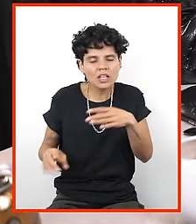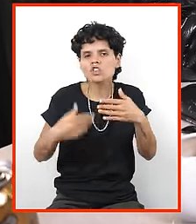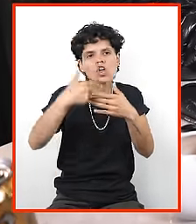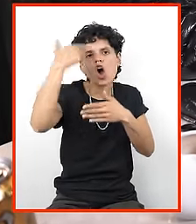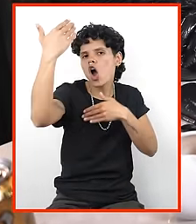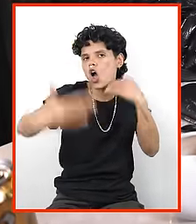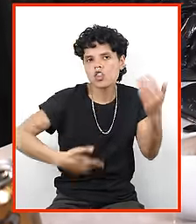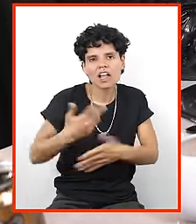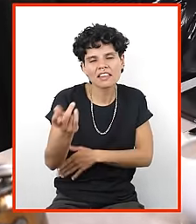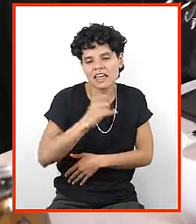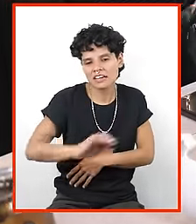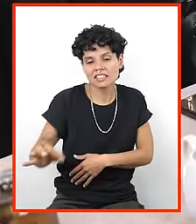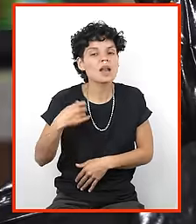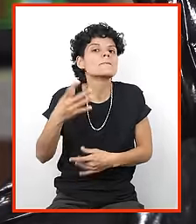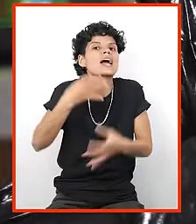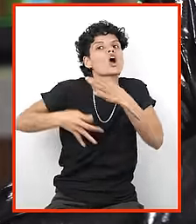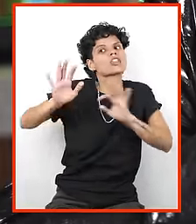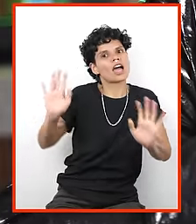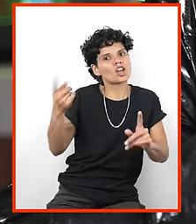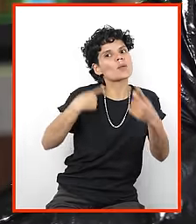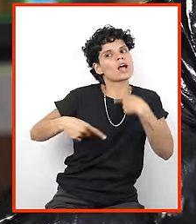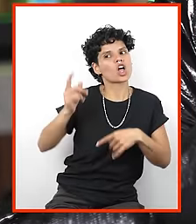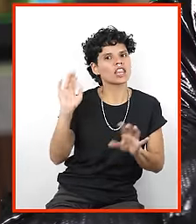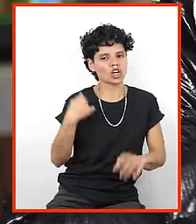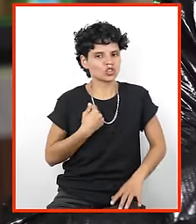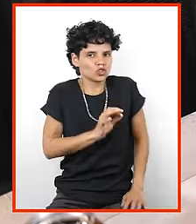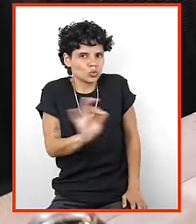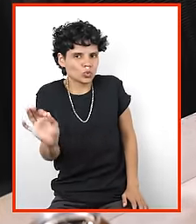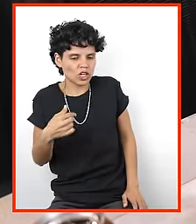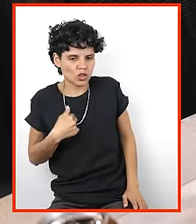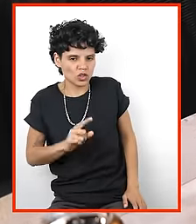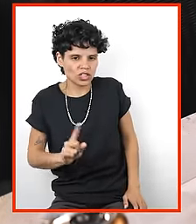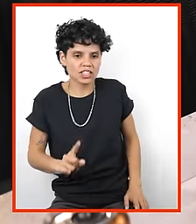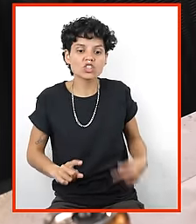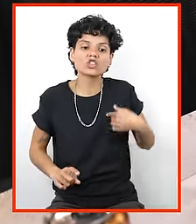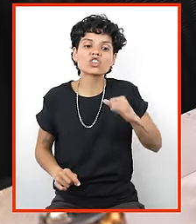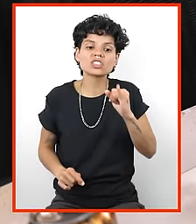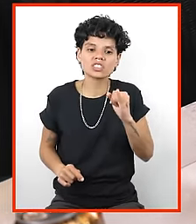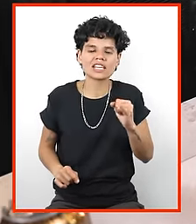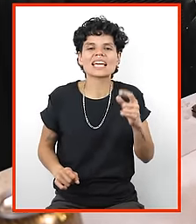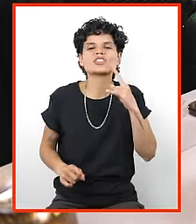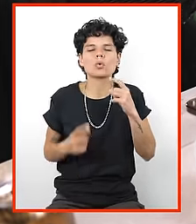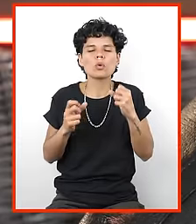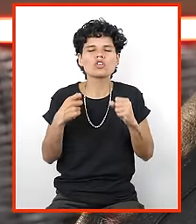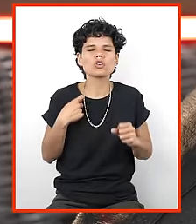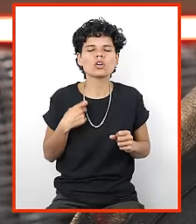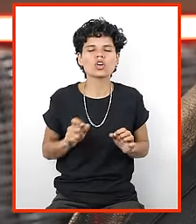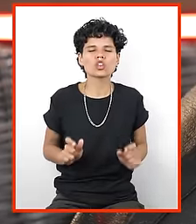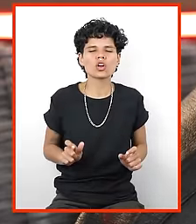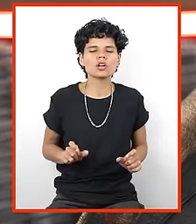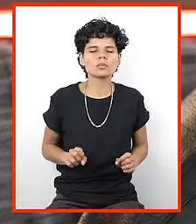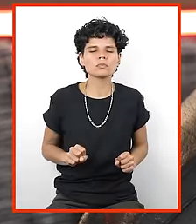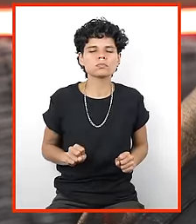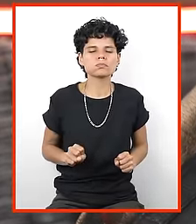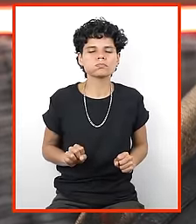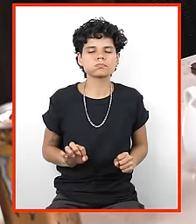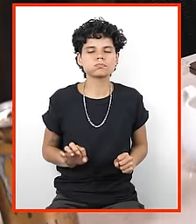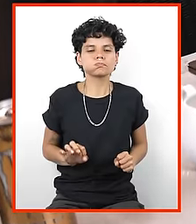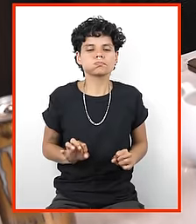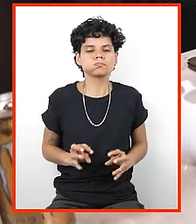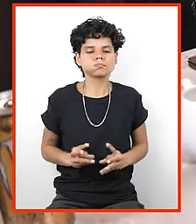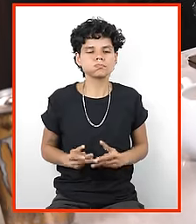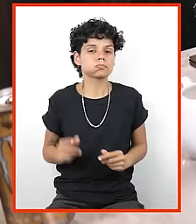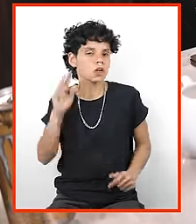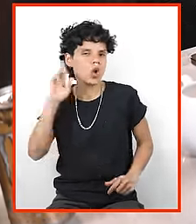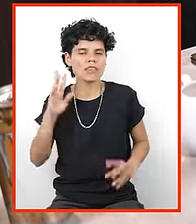hediondo. Eso es lo que me han contado. Mira, yo lo que hice en ese momento fue que lo que yo sí sé manejar que no salga un sonido. Ah, sí. ¿Sabí manejar eso? Concentro